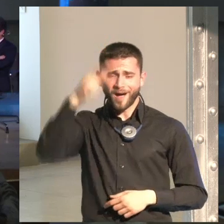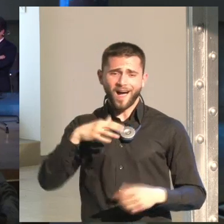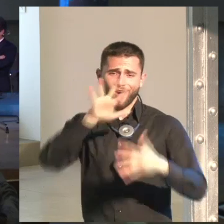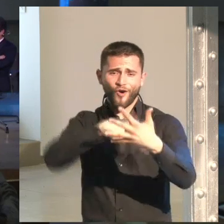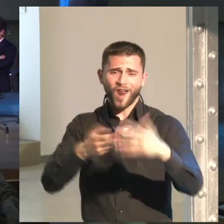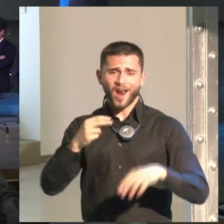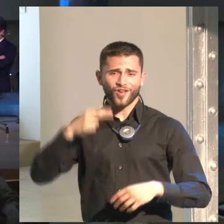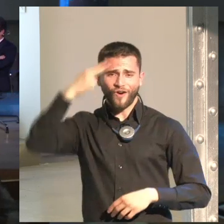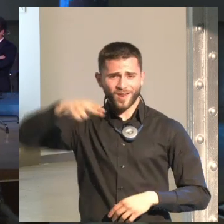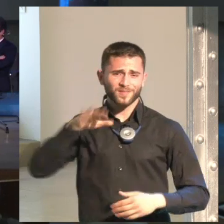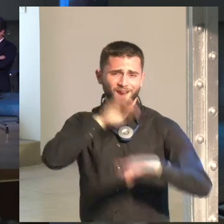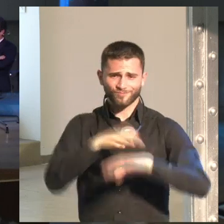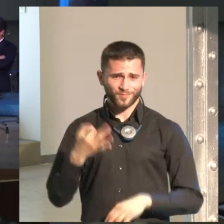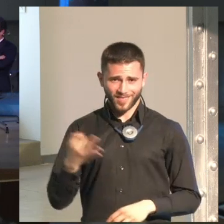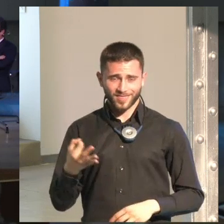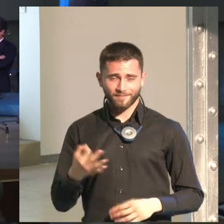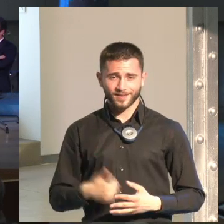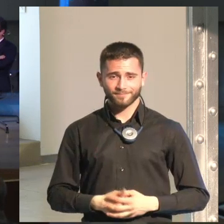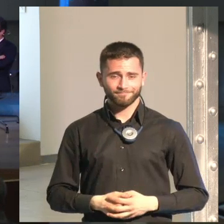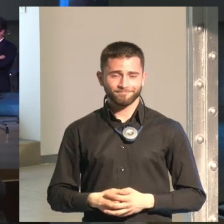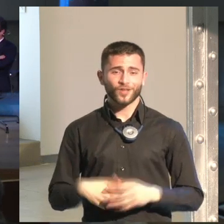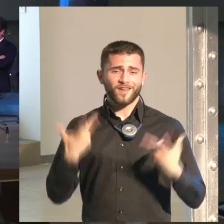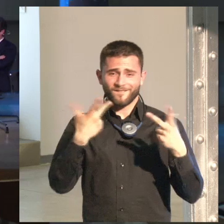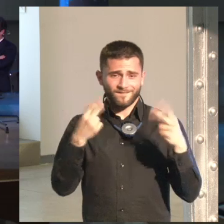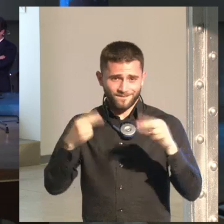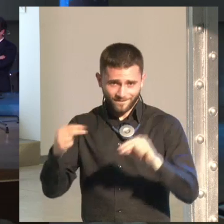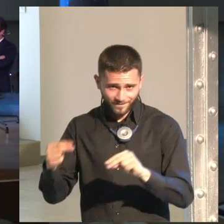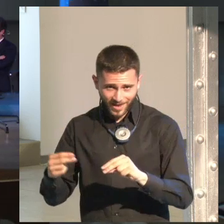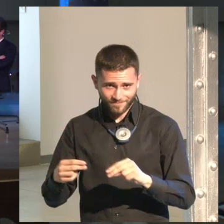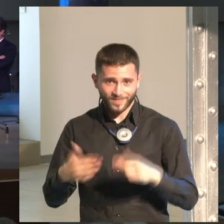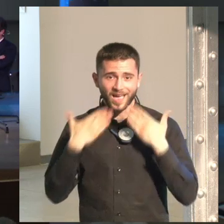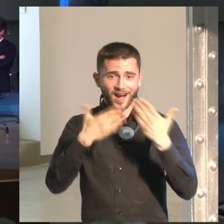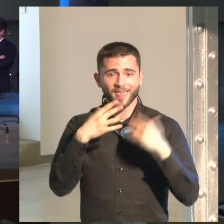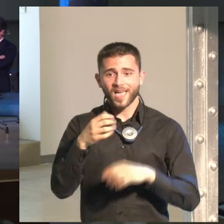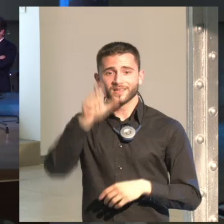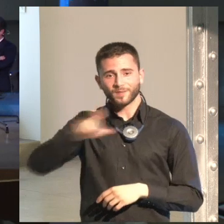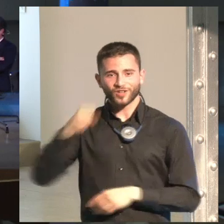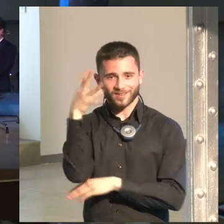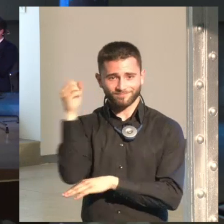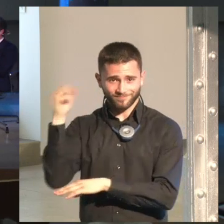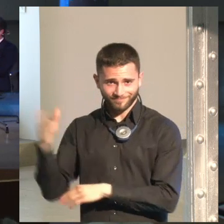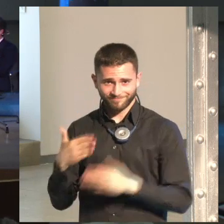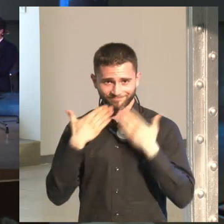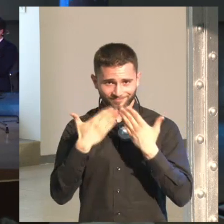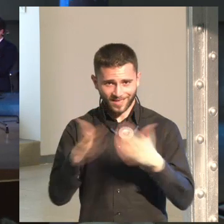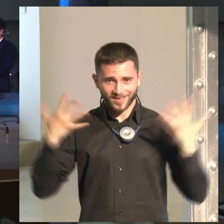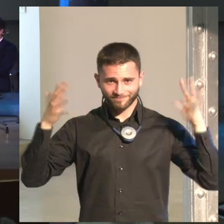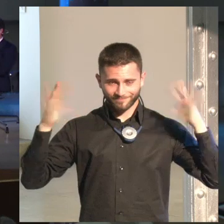respetar. Entonces, vamos a terminar. Muchísimas gracias a los ponentes y, bueno, creo